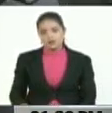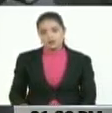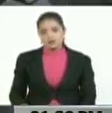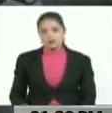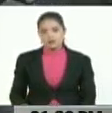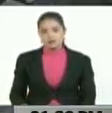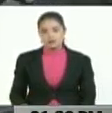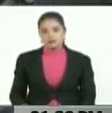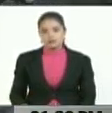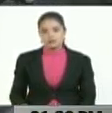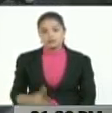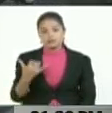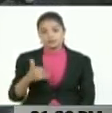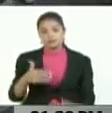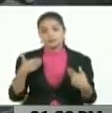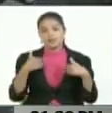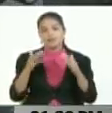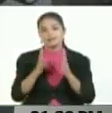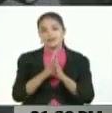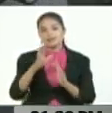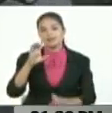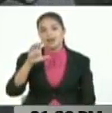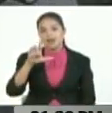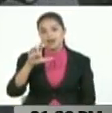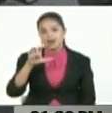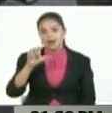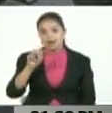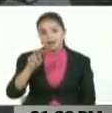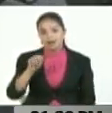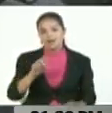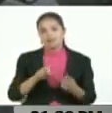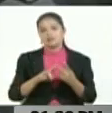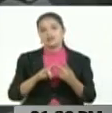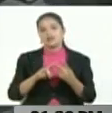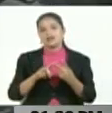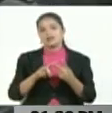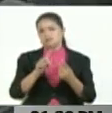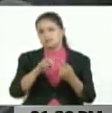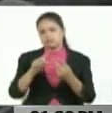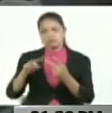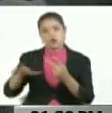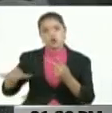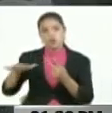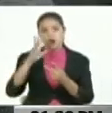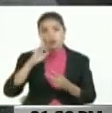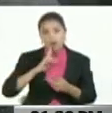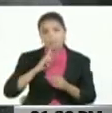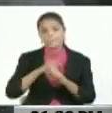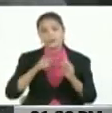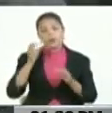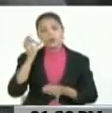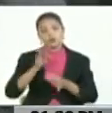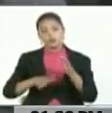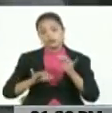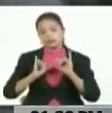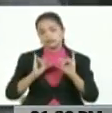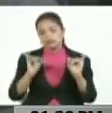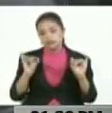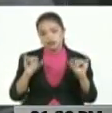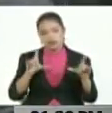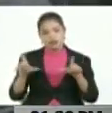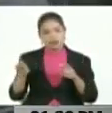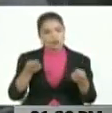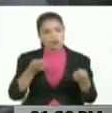Tenemos afectaciones en Santa Elena, en el Callao, en Tumeremo y Guasipati, pero que afortunadamente pues están